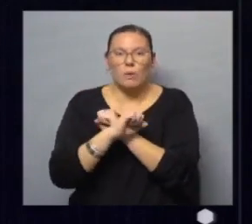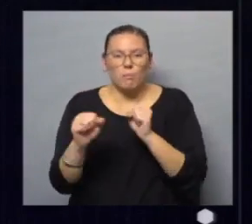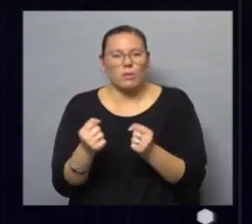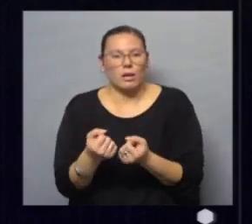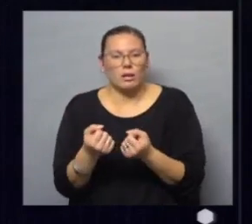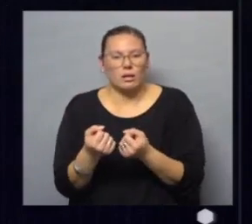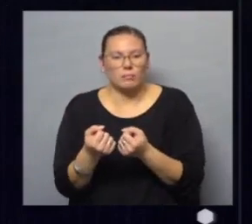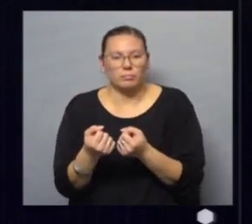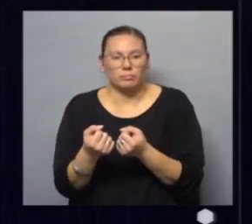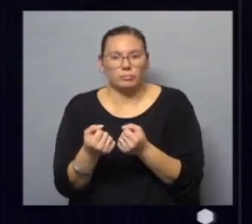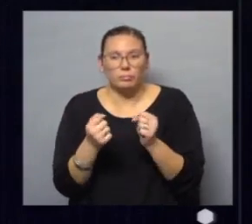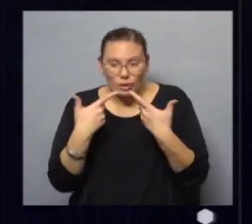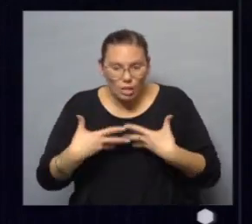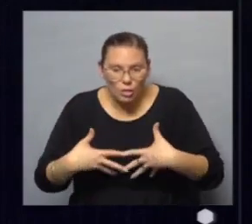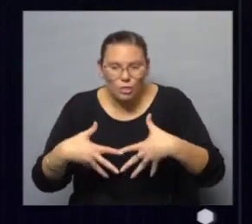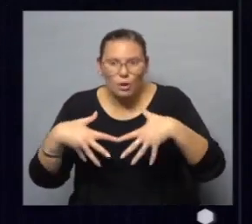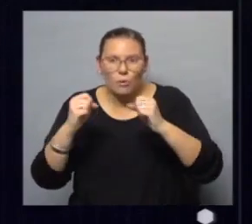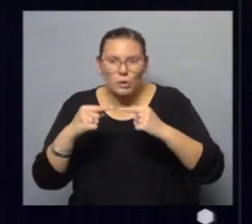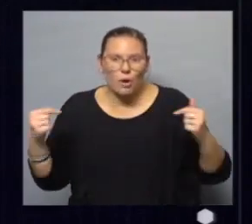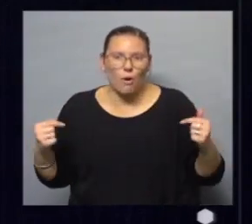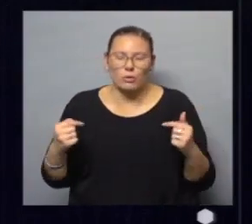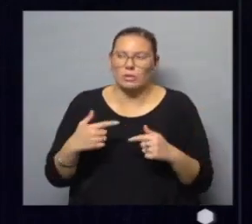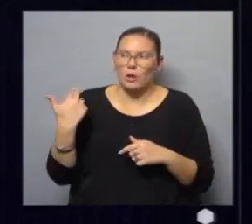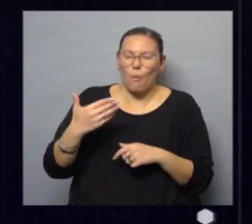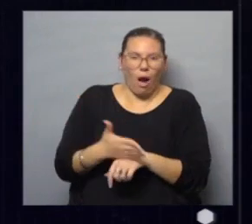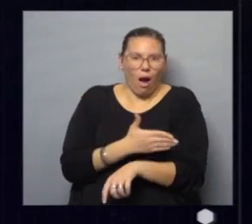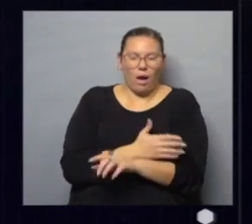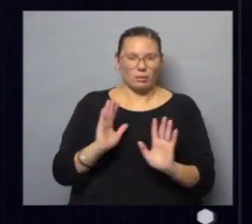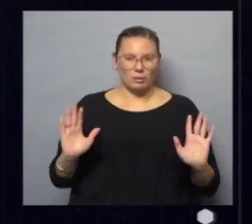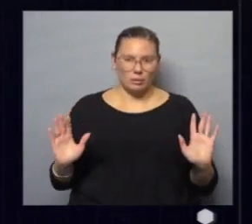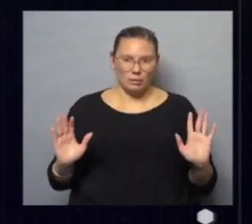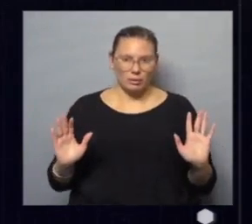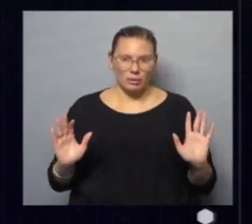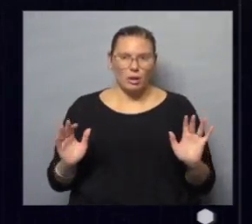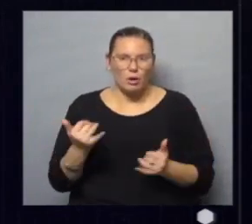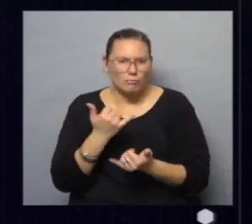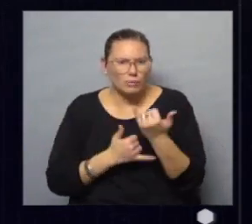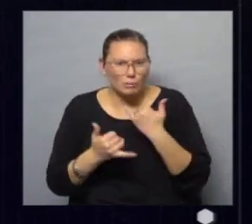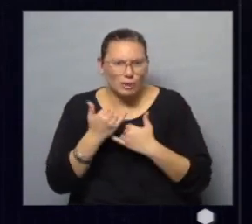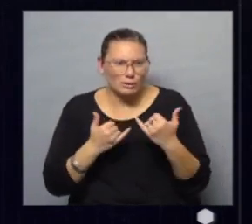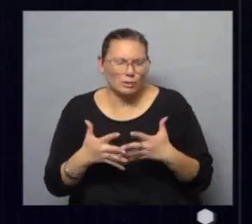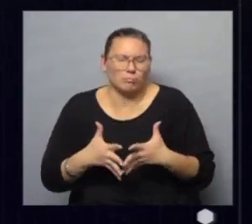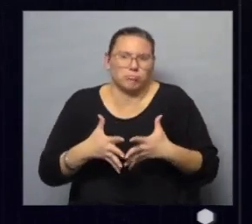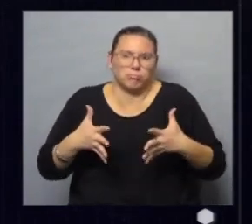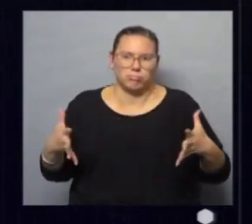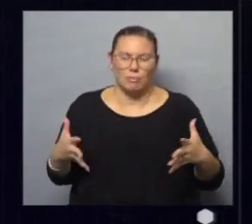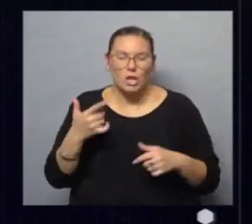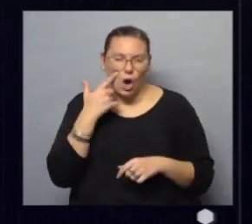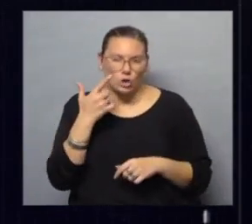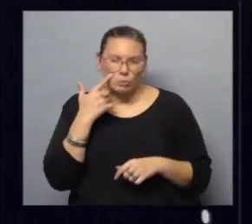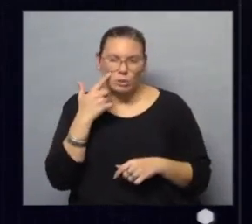permitir hacer descubrimientos absolutamente inesperados que van a dar unos saltos de gigantes, digamos, en términos de